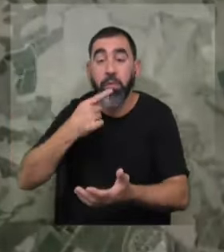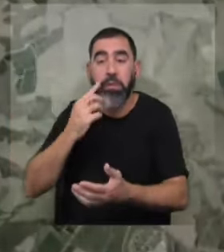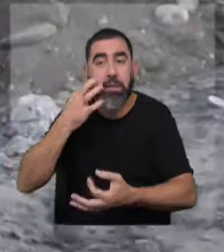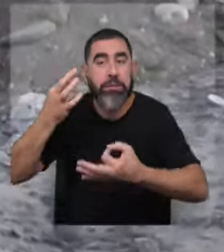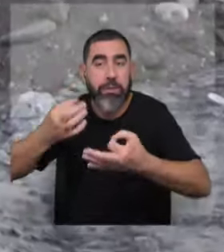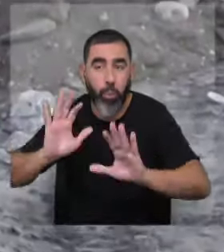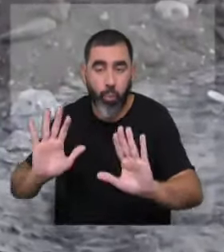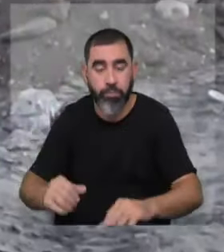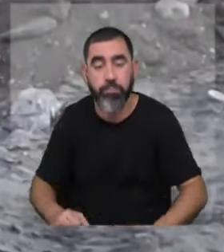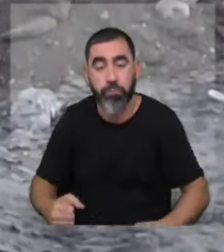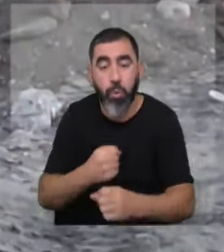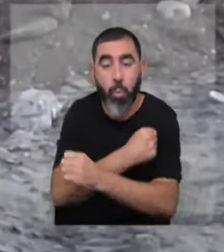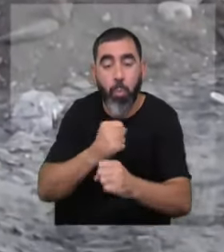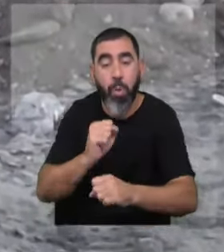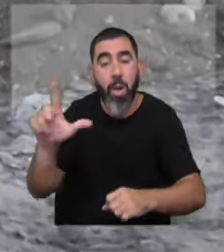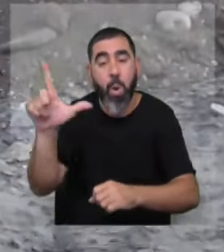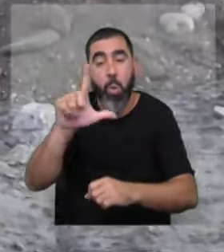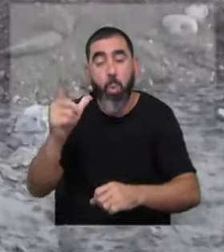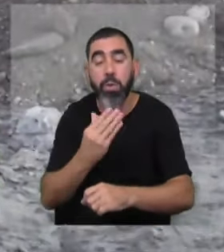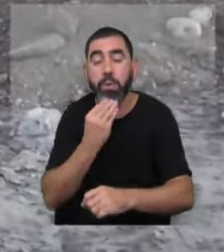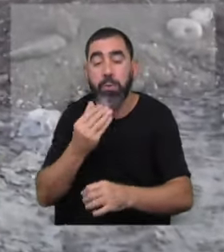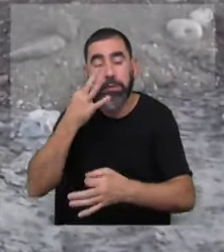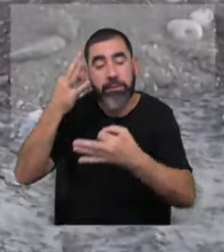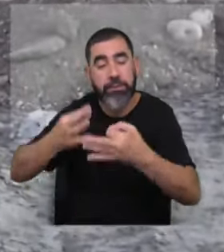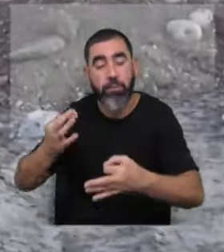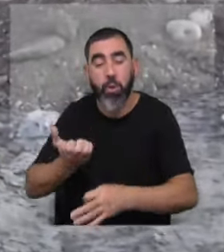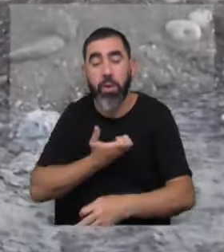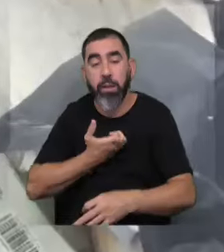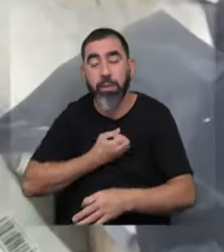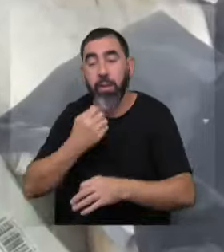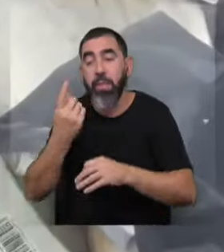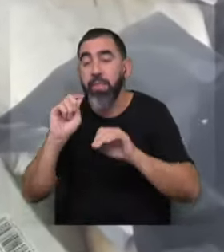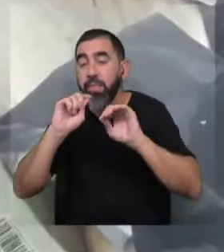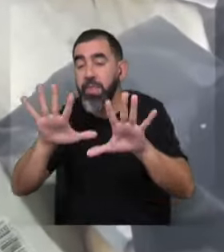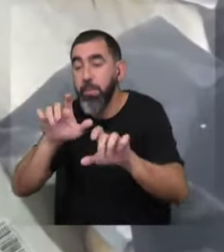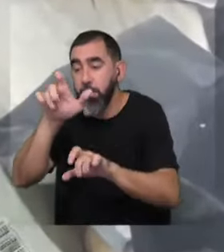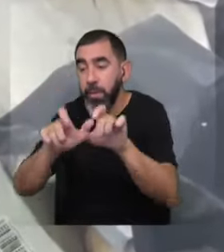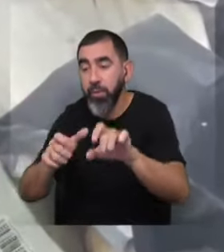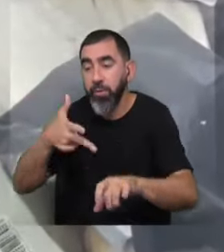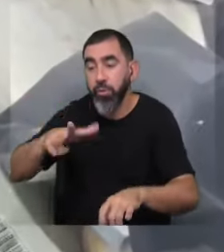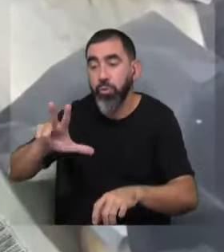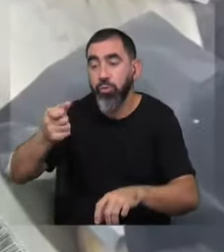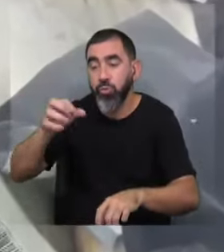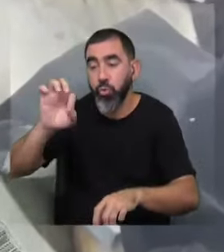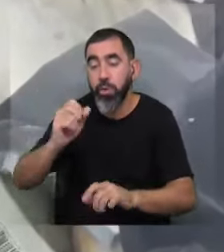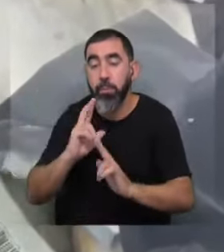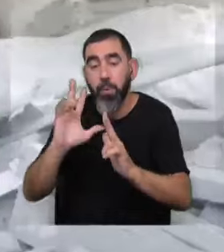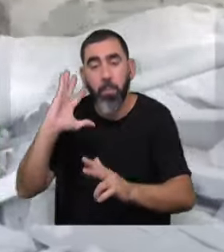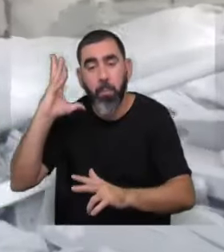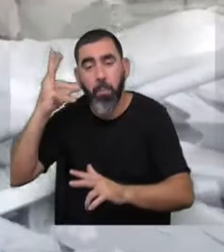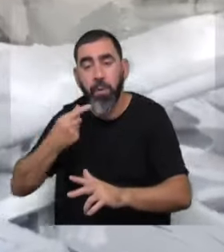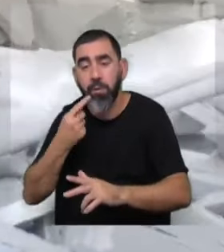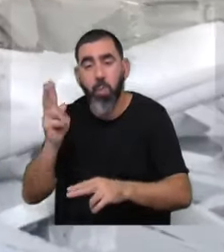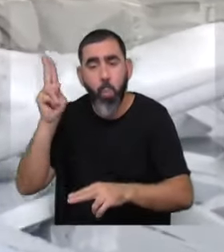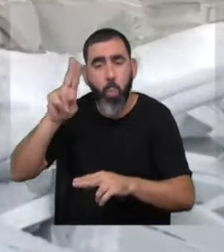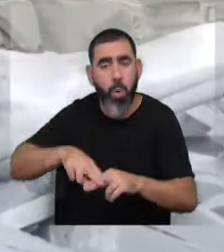segura. Con los bombardeos del lunes, Tel Aviv asegura haber asesinado a 10 integrantes de Hamas, mientras que fuentes palestinas sostienen que murieron